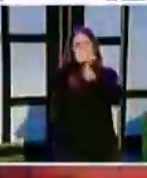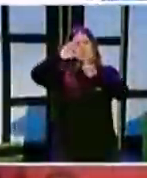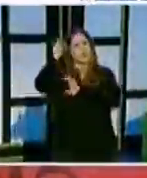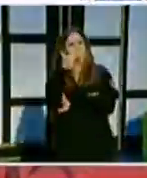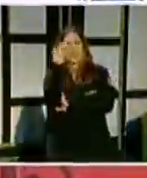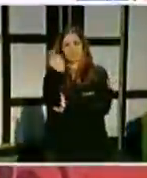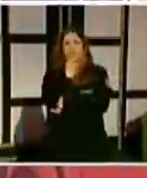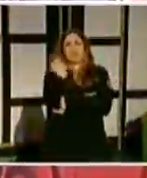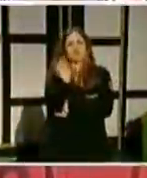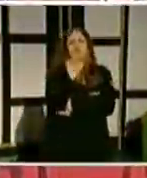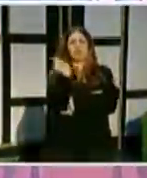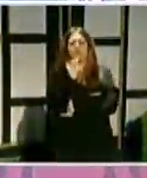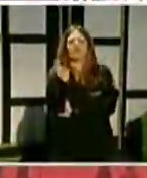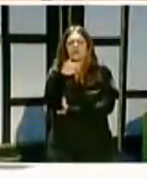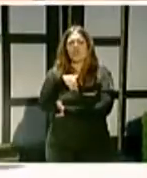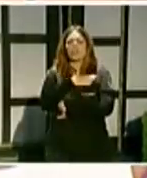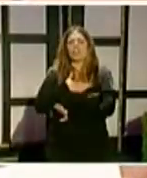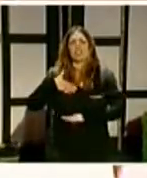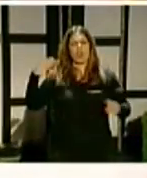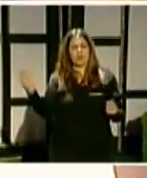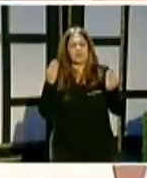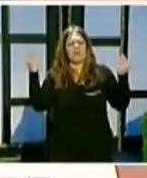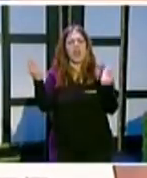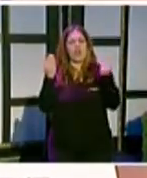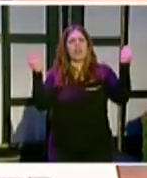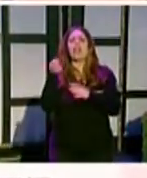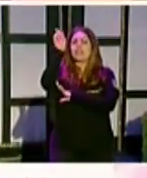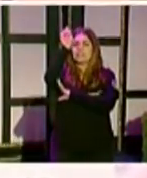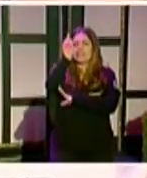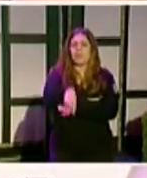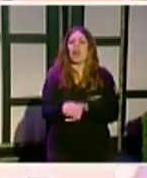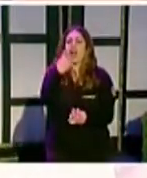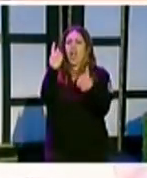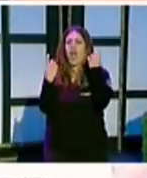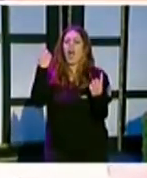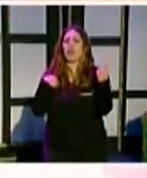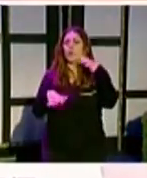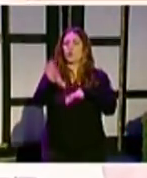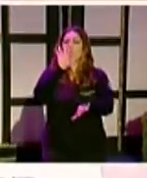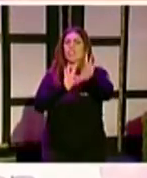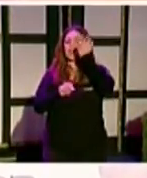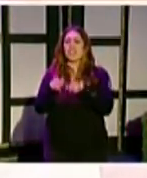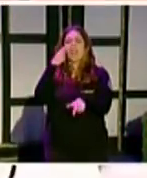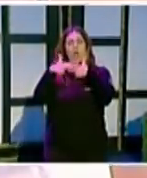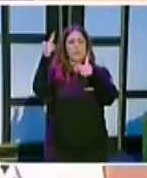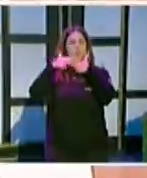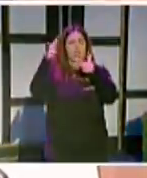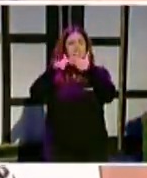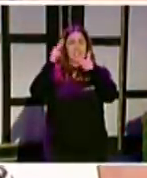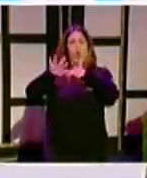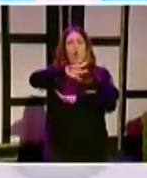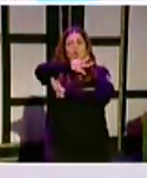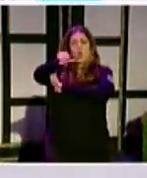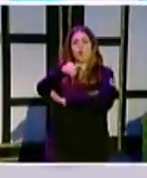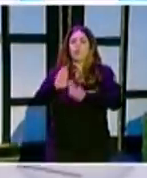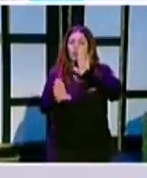Nadie que a ellos pueda cuestionar. Como amenaza me perciben para su corrupto y podrido sistema.